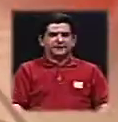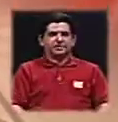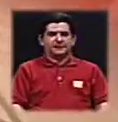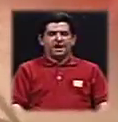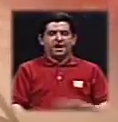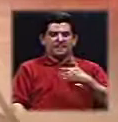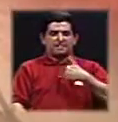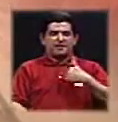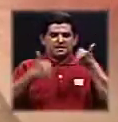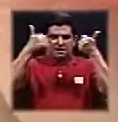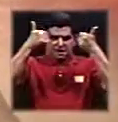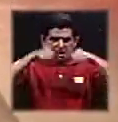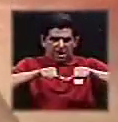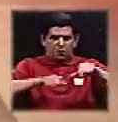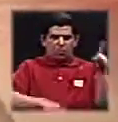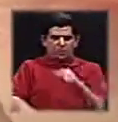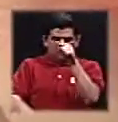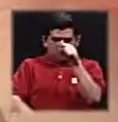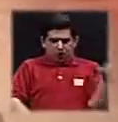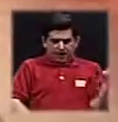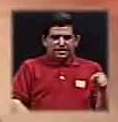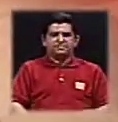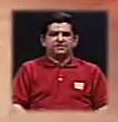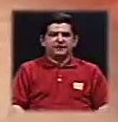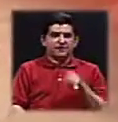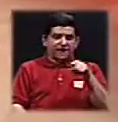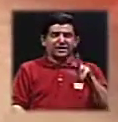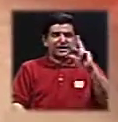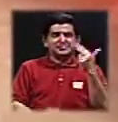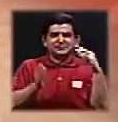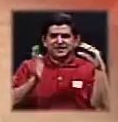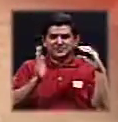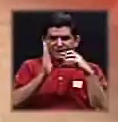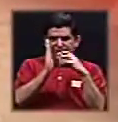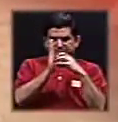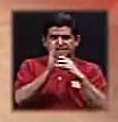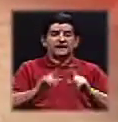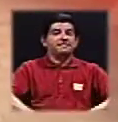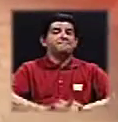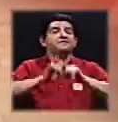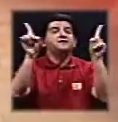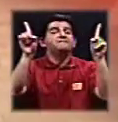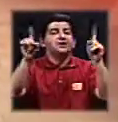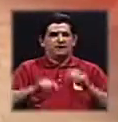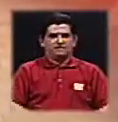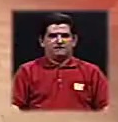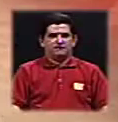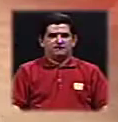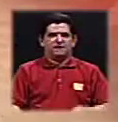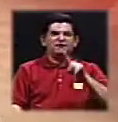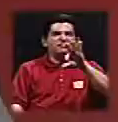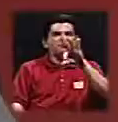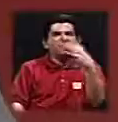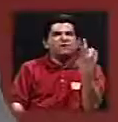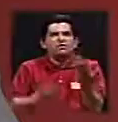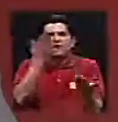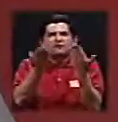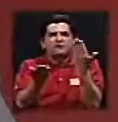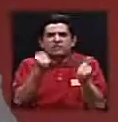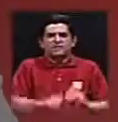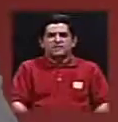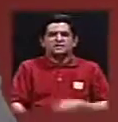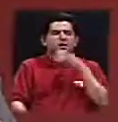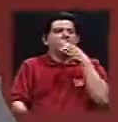estar de acuerdo con la eliminación de ese tercer párrafo, y otra cosa muy diferente era pues de alguna manera